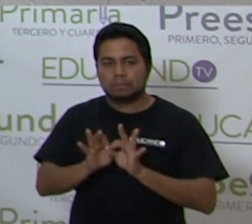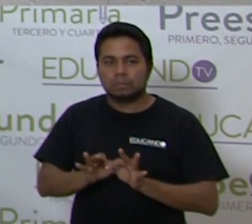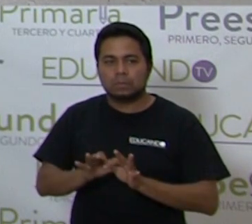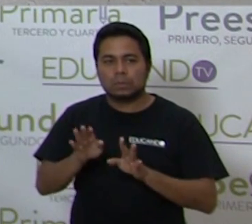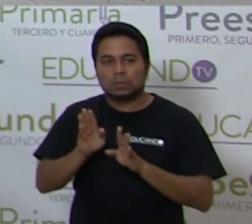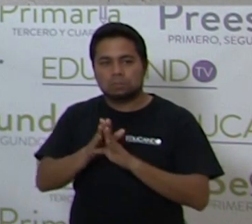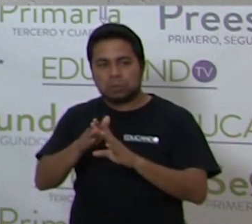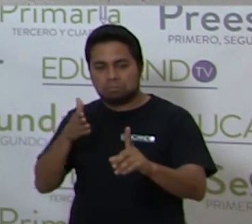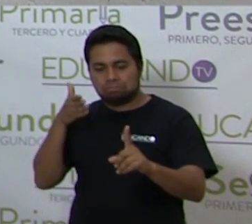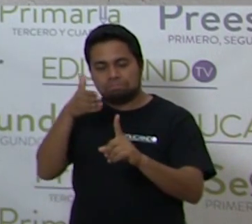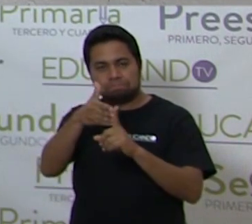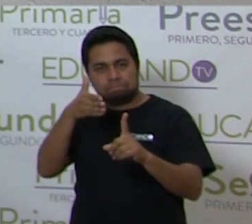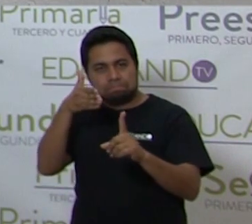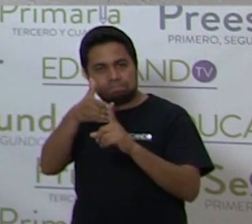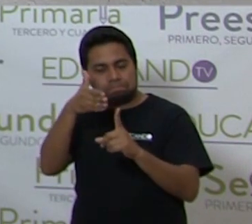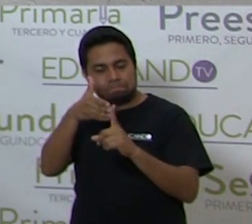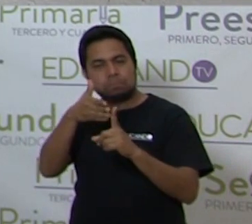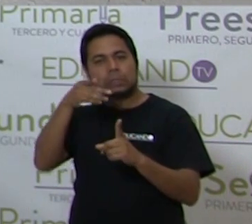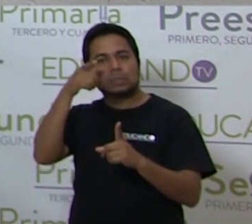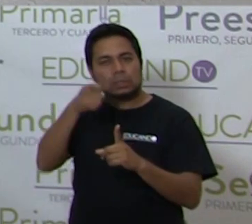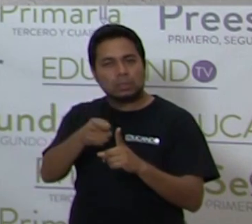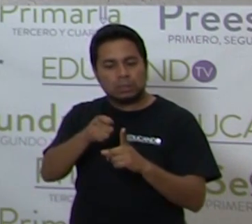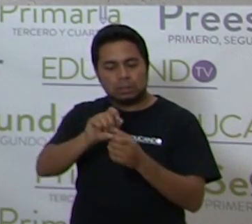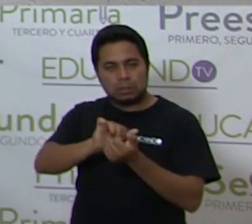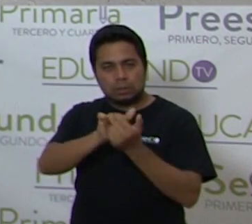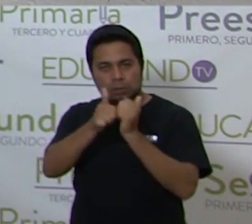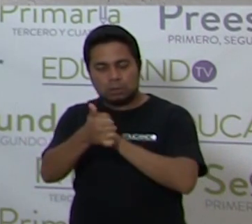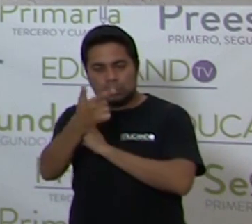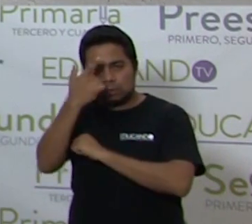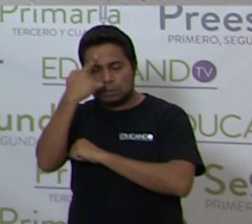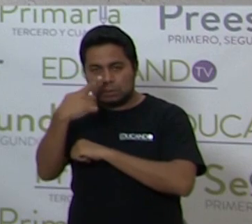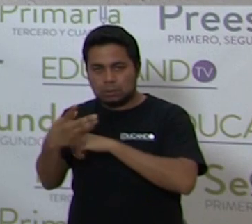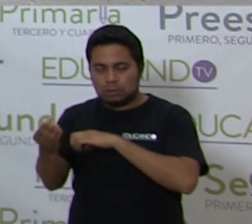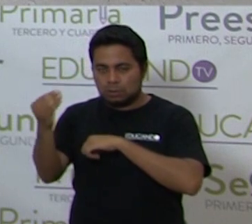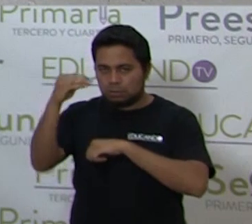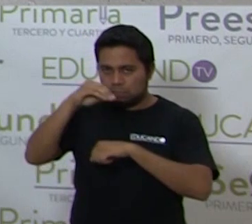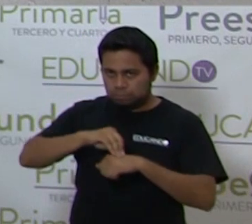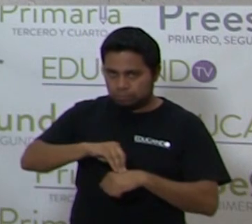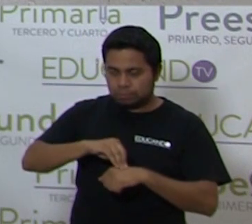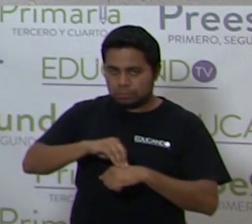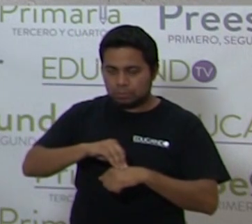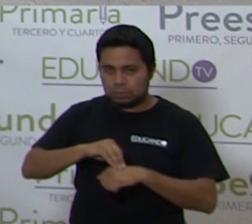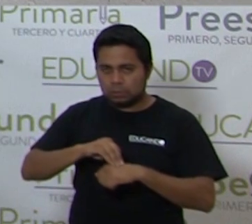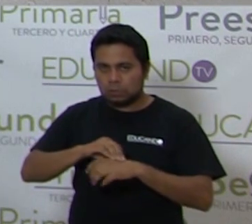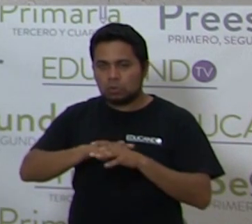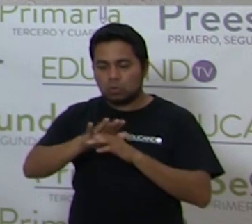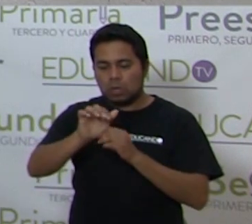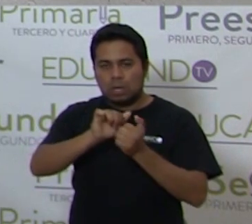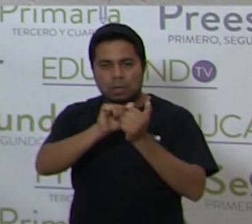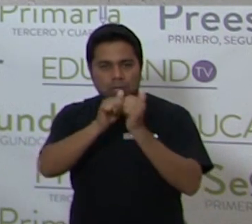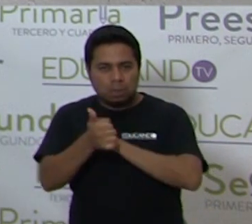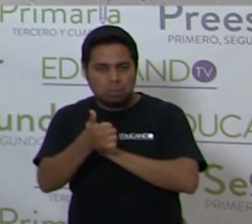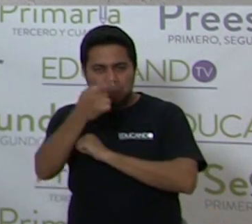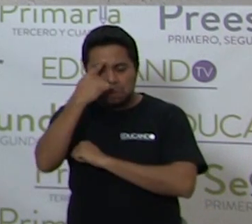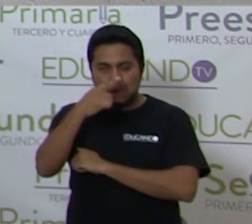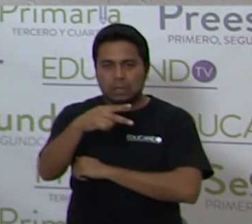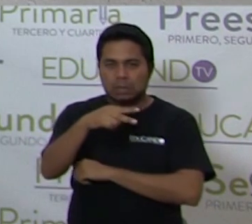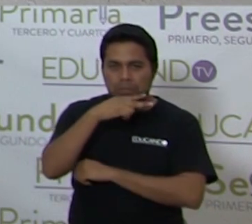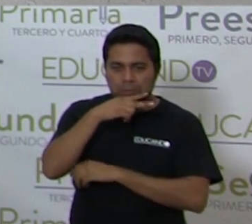una de estas partes todo lo que es la conjugación relativa o esquematizada a lo que